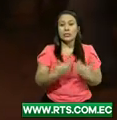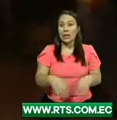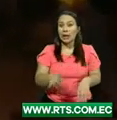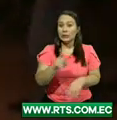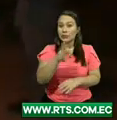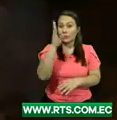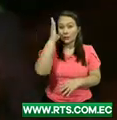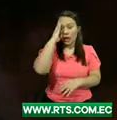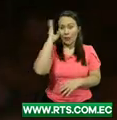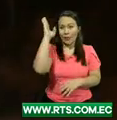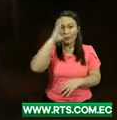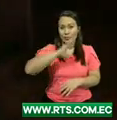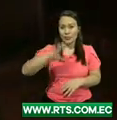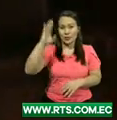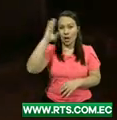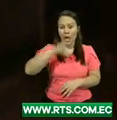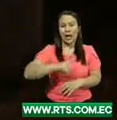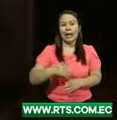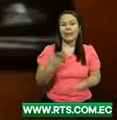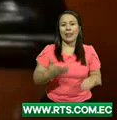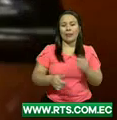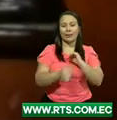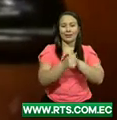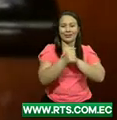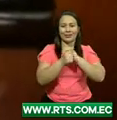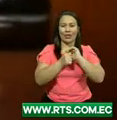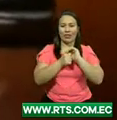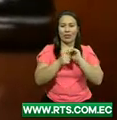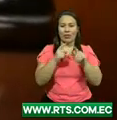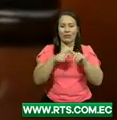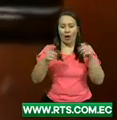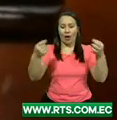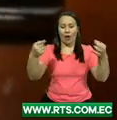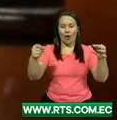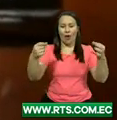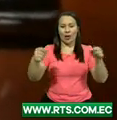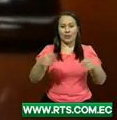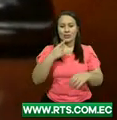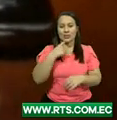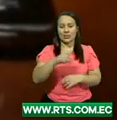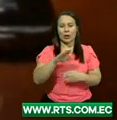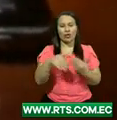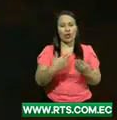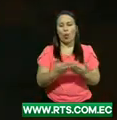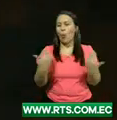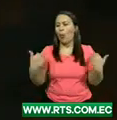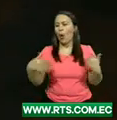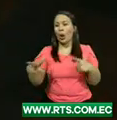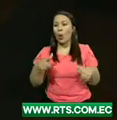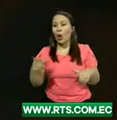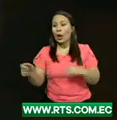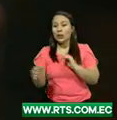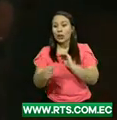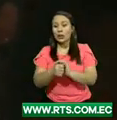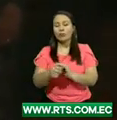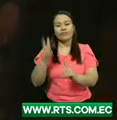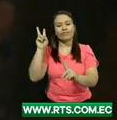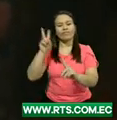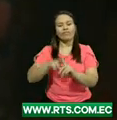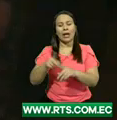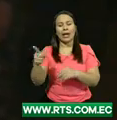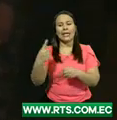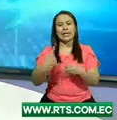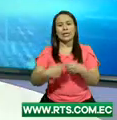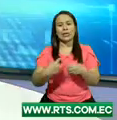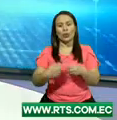advertido que lo están buscando seguramente estará escondido pero la boleta de captura lo cobija por donde camina en kit informó y vacas